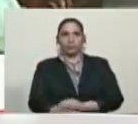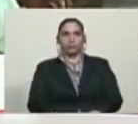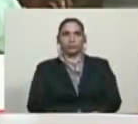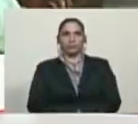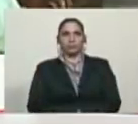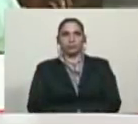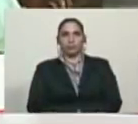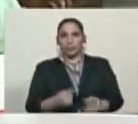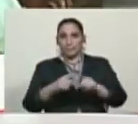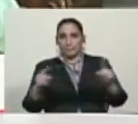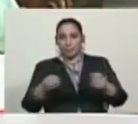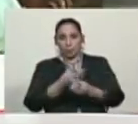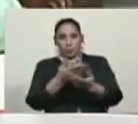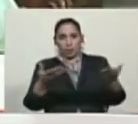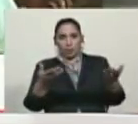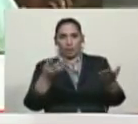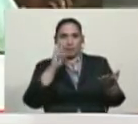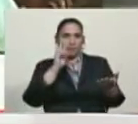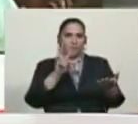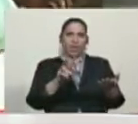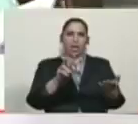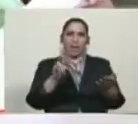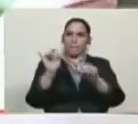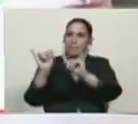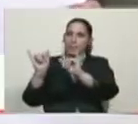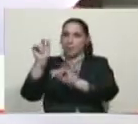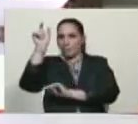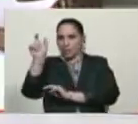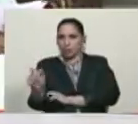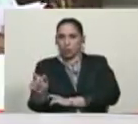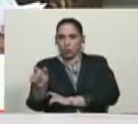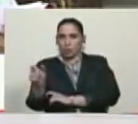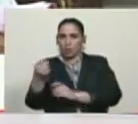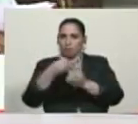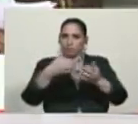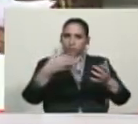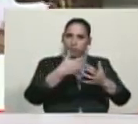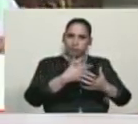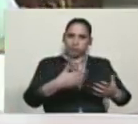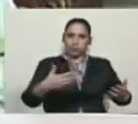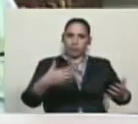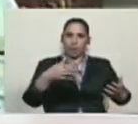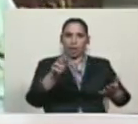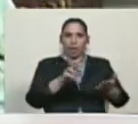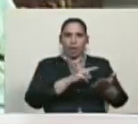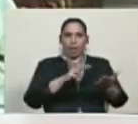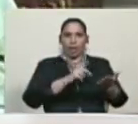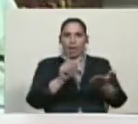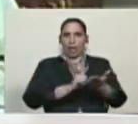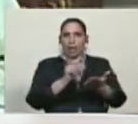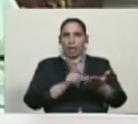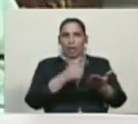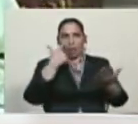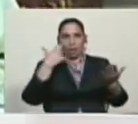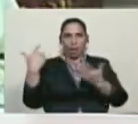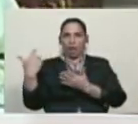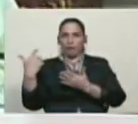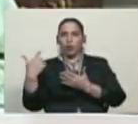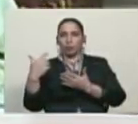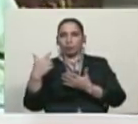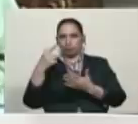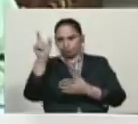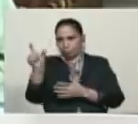para que ustedes vean a esta misma persona que escribe el libro el libro andrew mackay de tweets la amenaza